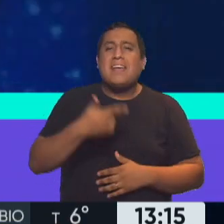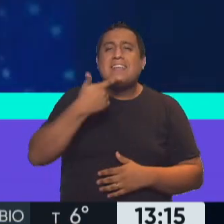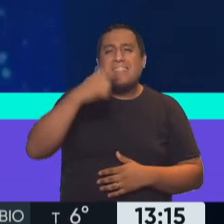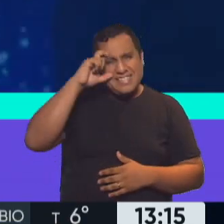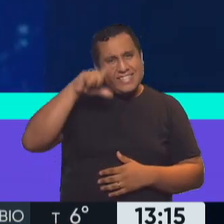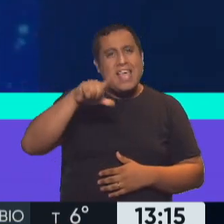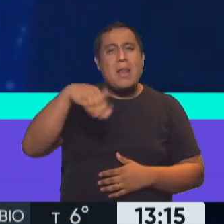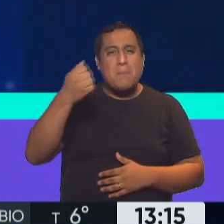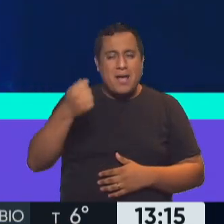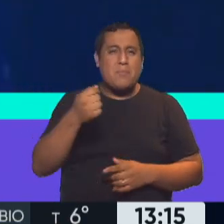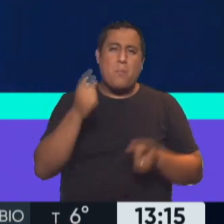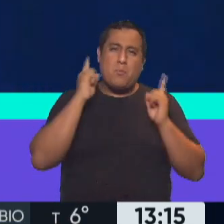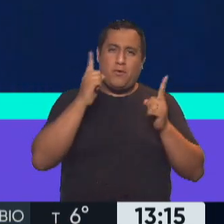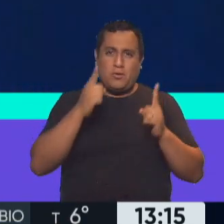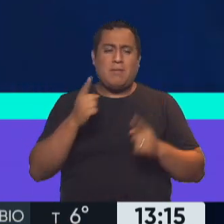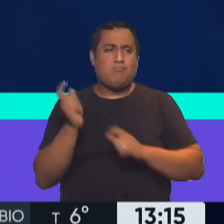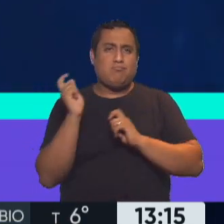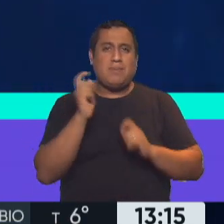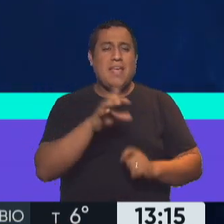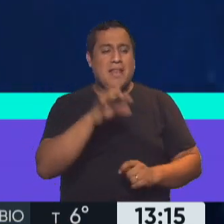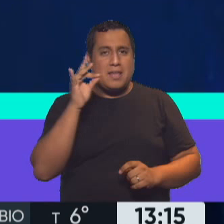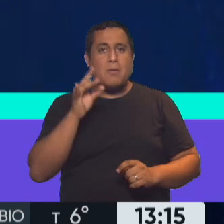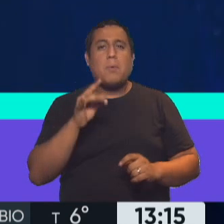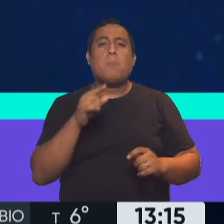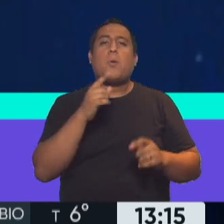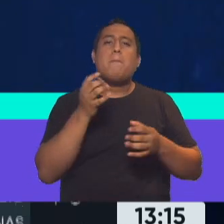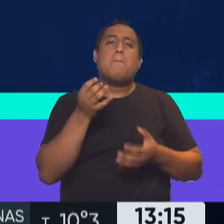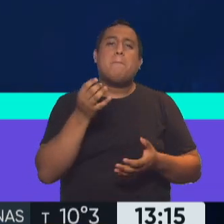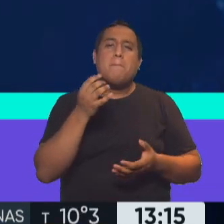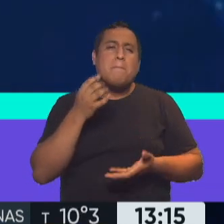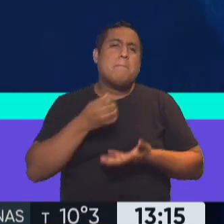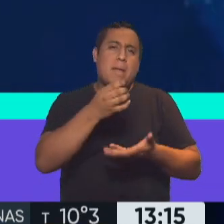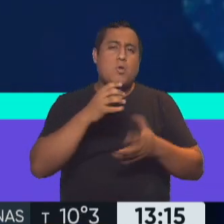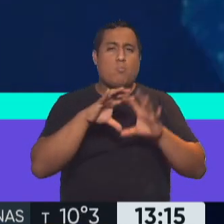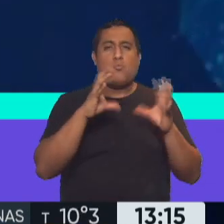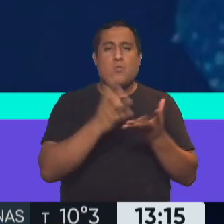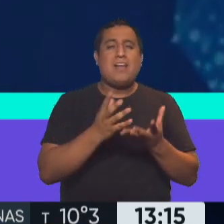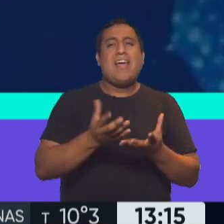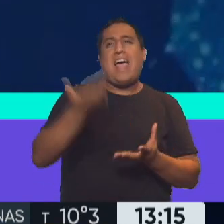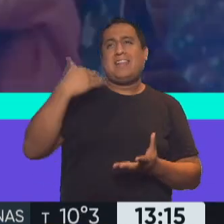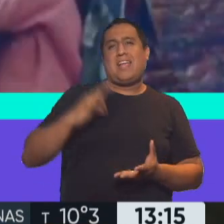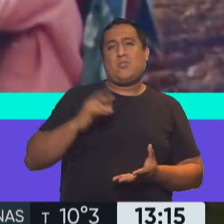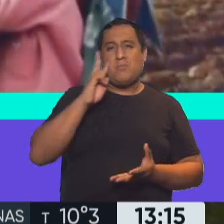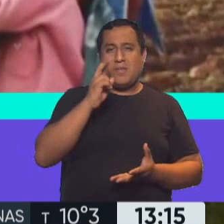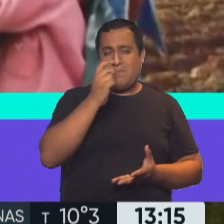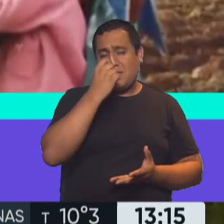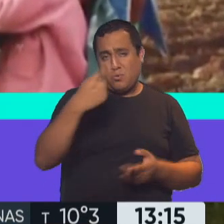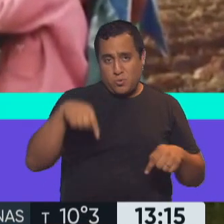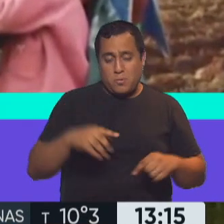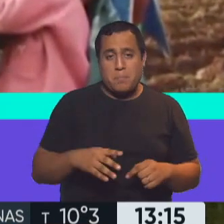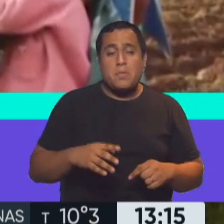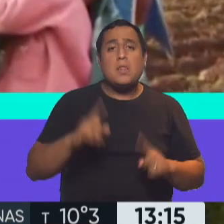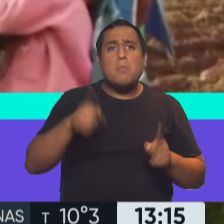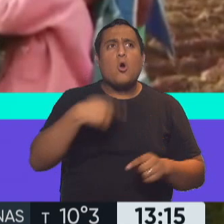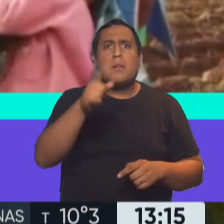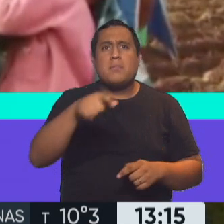docente argentina que fue elegida como una de las 10 finalistas del Global Teacher Prize en el año 2021. También gente